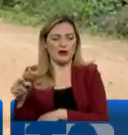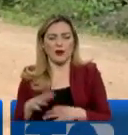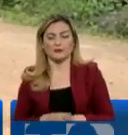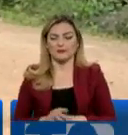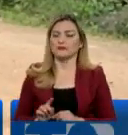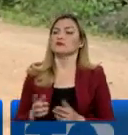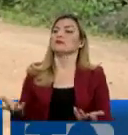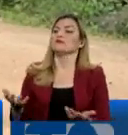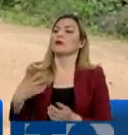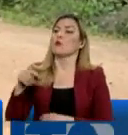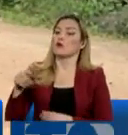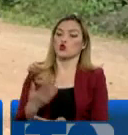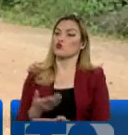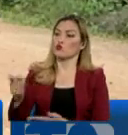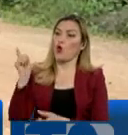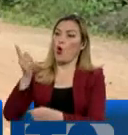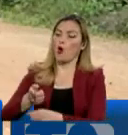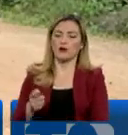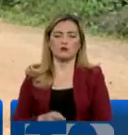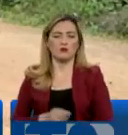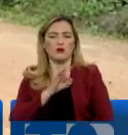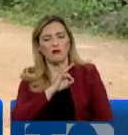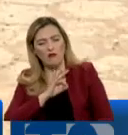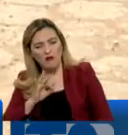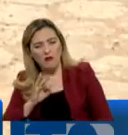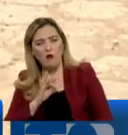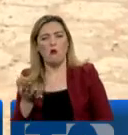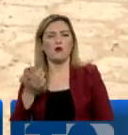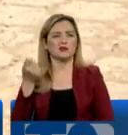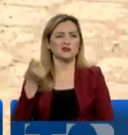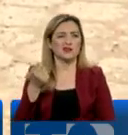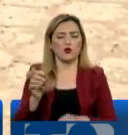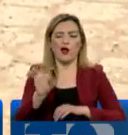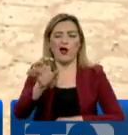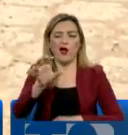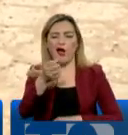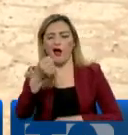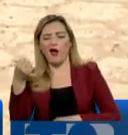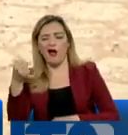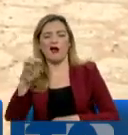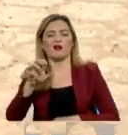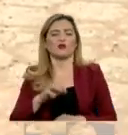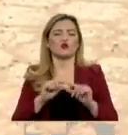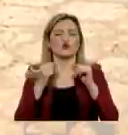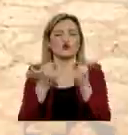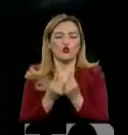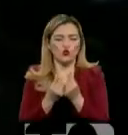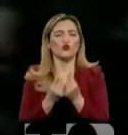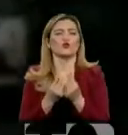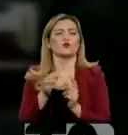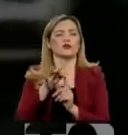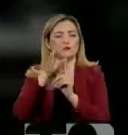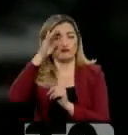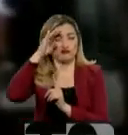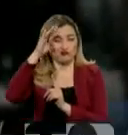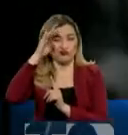sus pertenencias, ya sean joyas, dinero, en cajas fuertes. Ante estas denuncias, un grupo especial de la Unidad Antisecuestro y